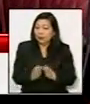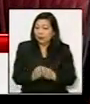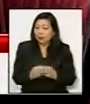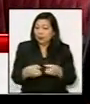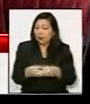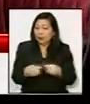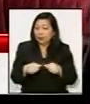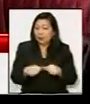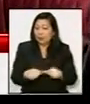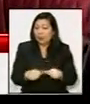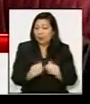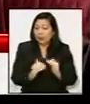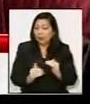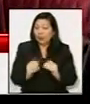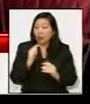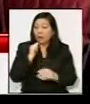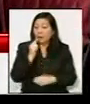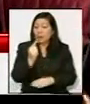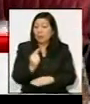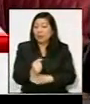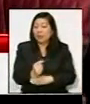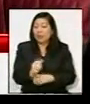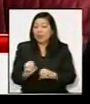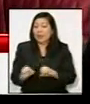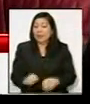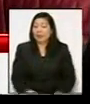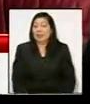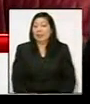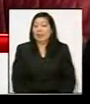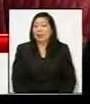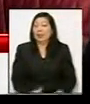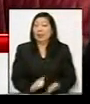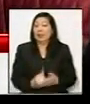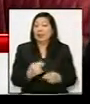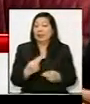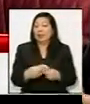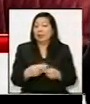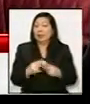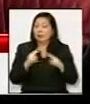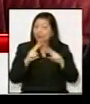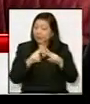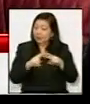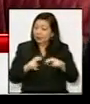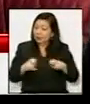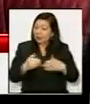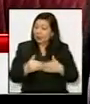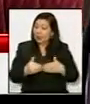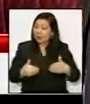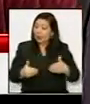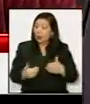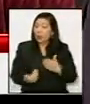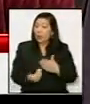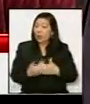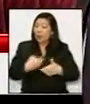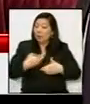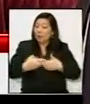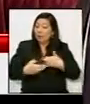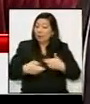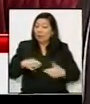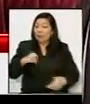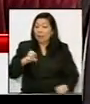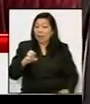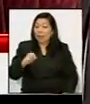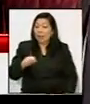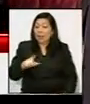permanente y en la etapa de población hace lo que se llama la investigación preliminar del nuevo proceso penal